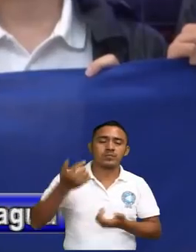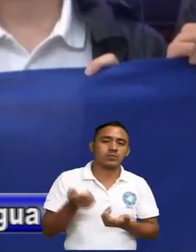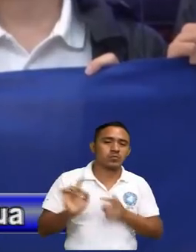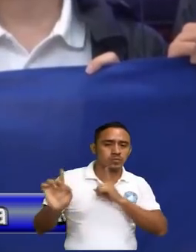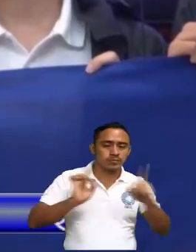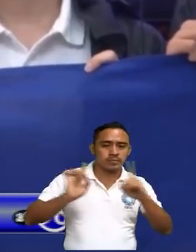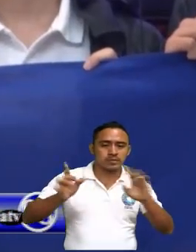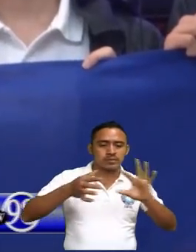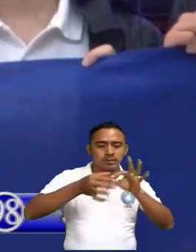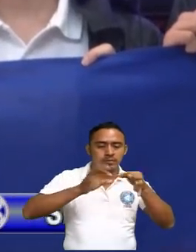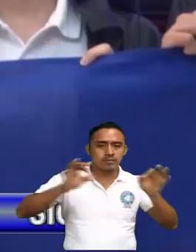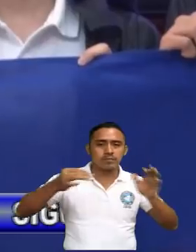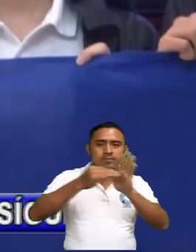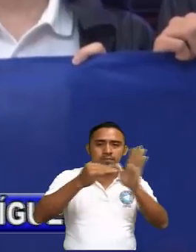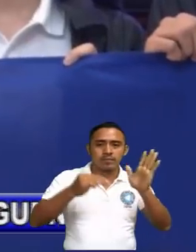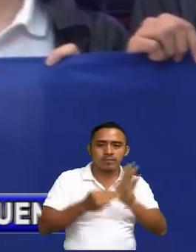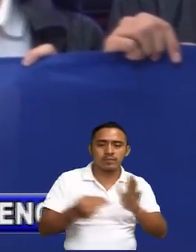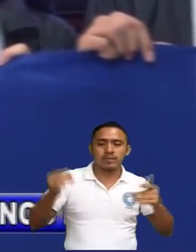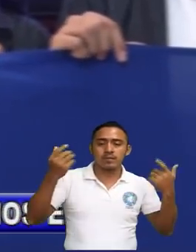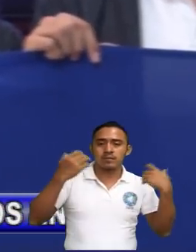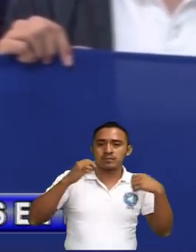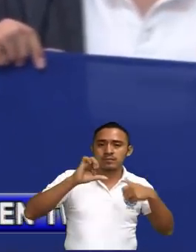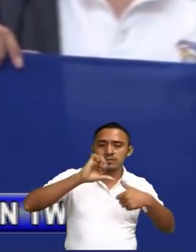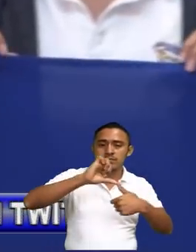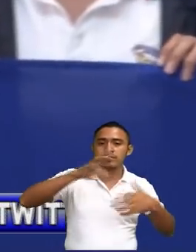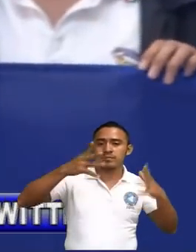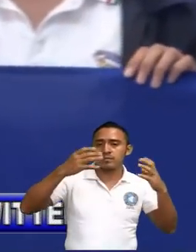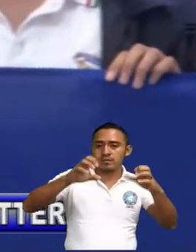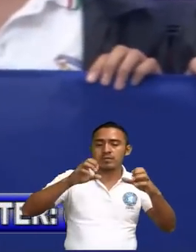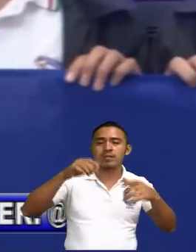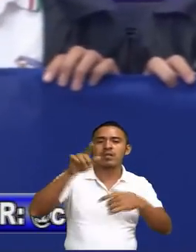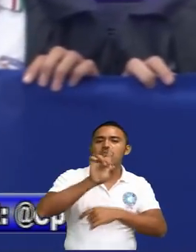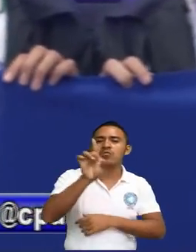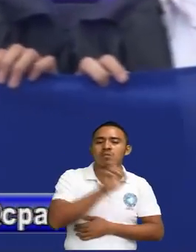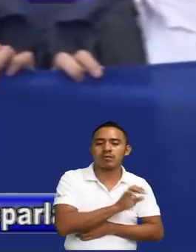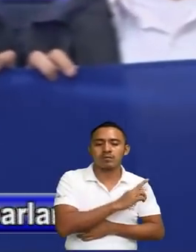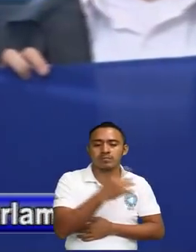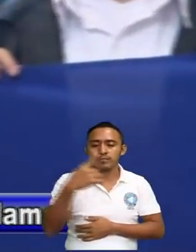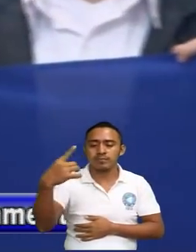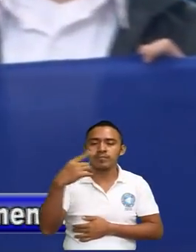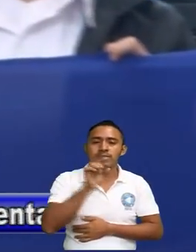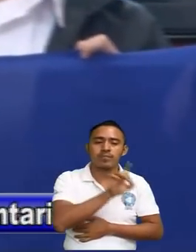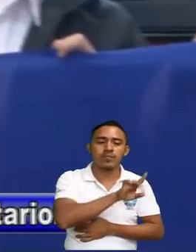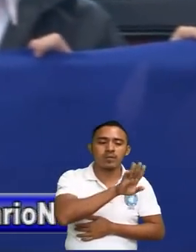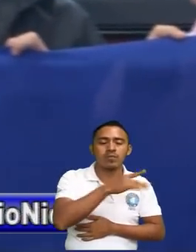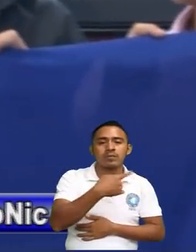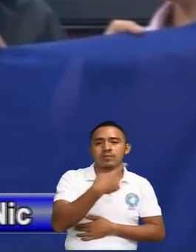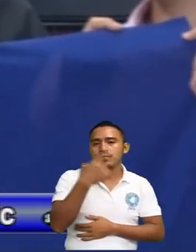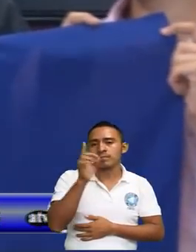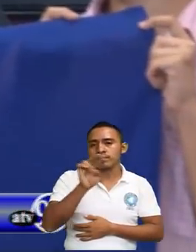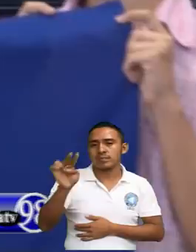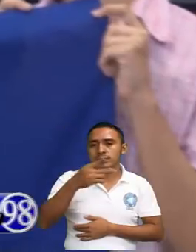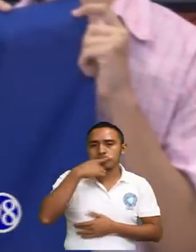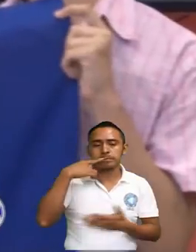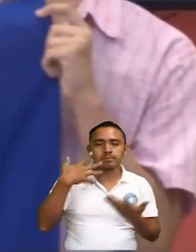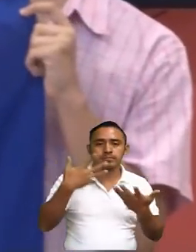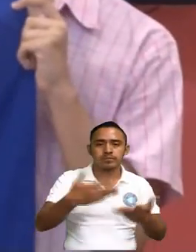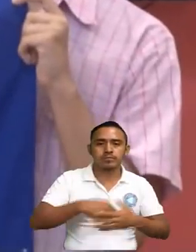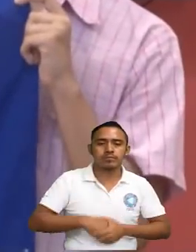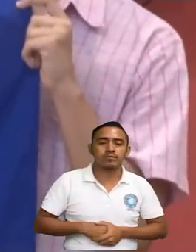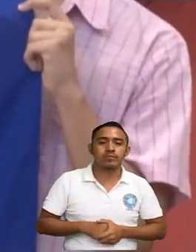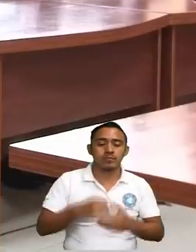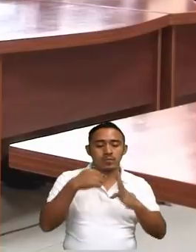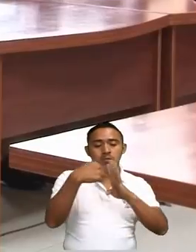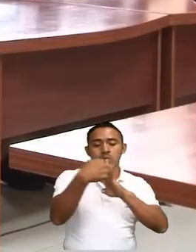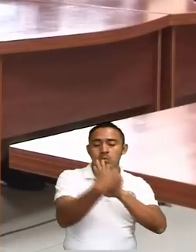Matemática de Centroamérica y el Caribe, que se realizará en República Dominicana del 14 al 22 de junio. Estos